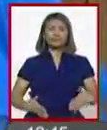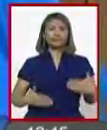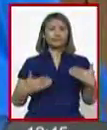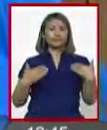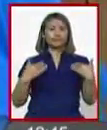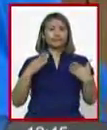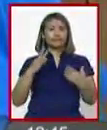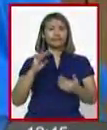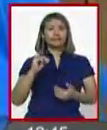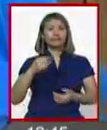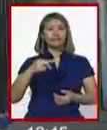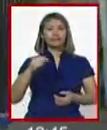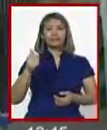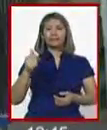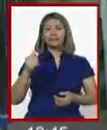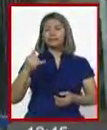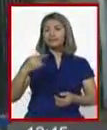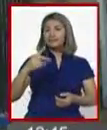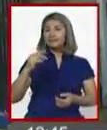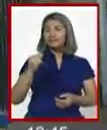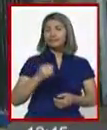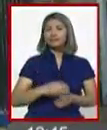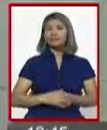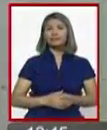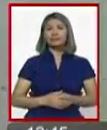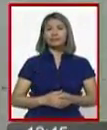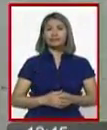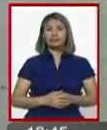una brígida allá arriba que no se vio. Y